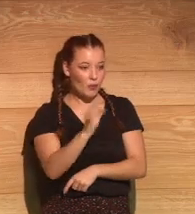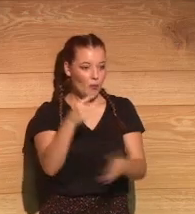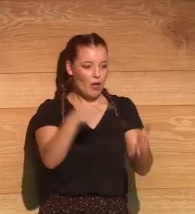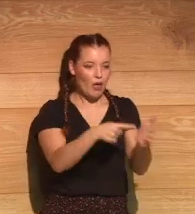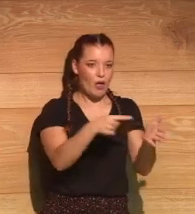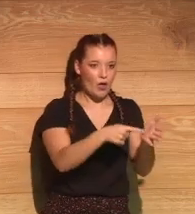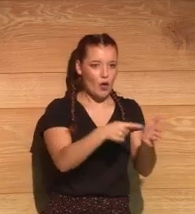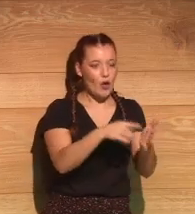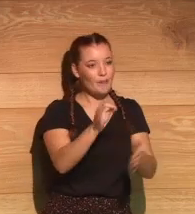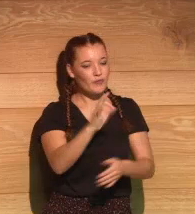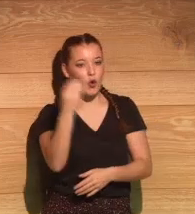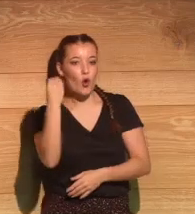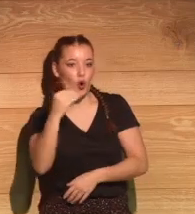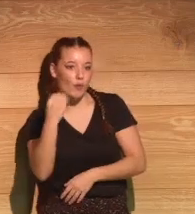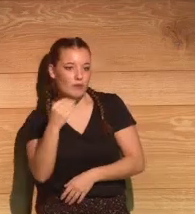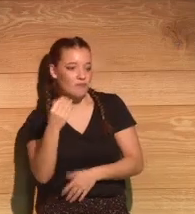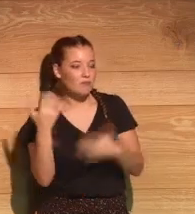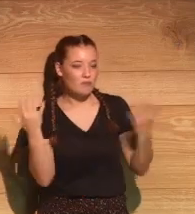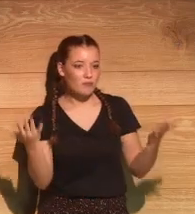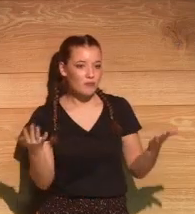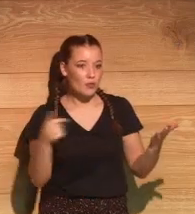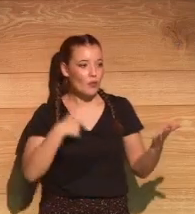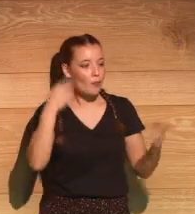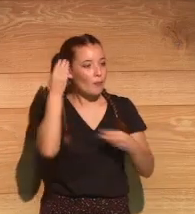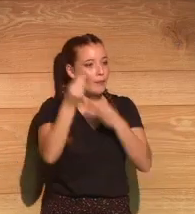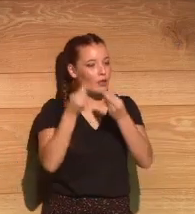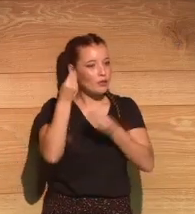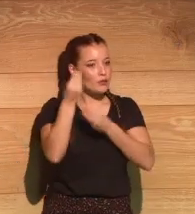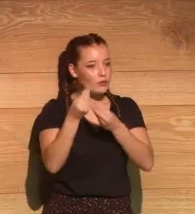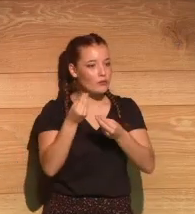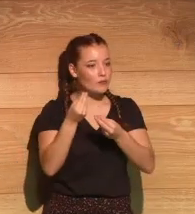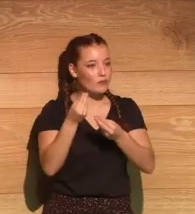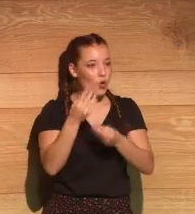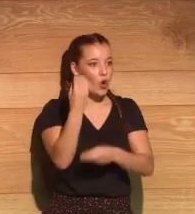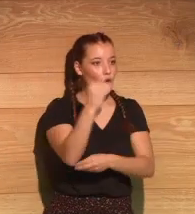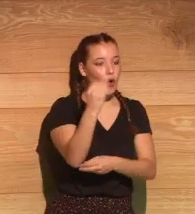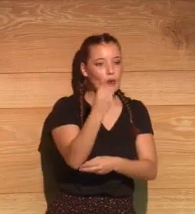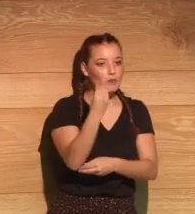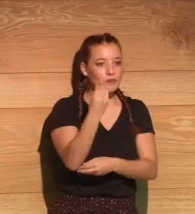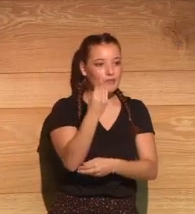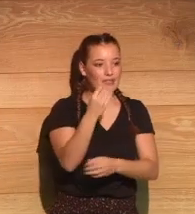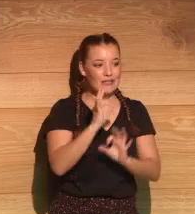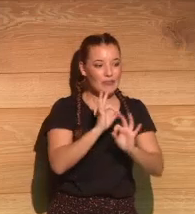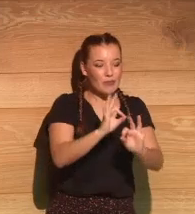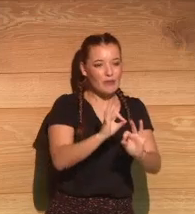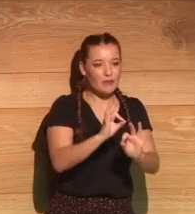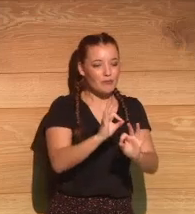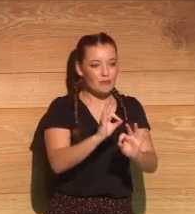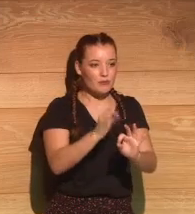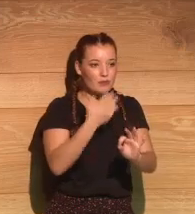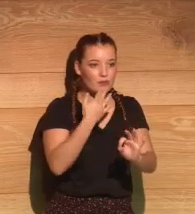en tanto que son jóvenes. A mí me parece que la calificación de joven por joven es un invento muy de la